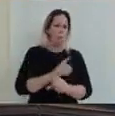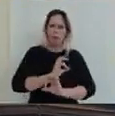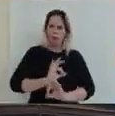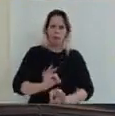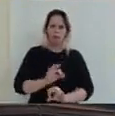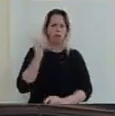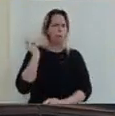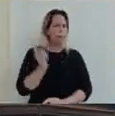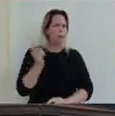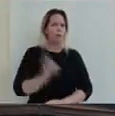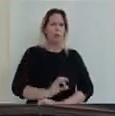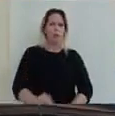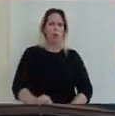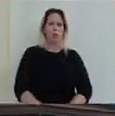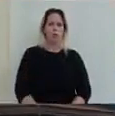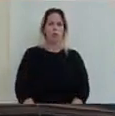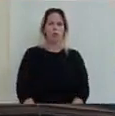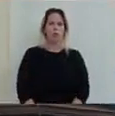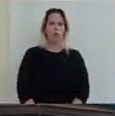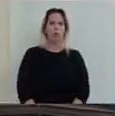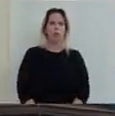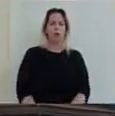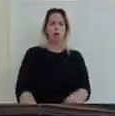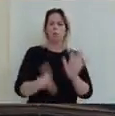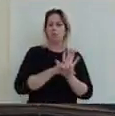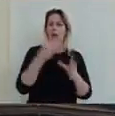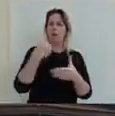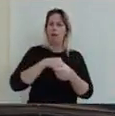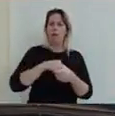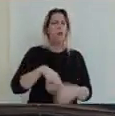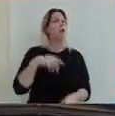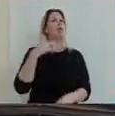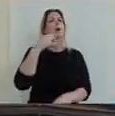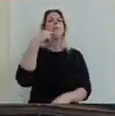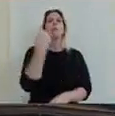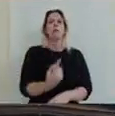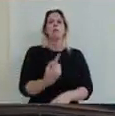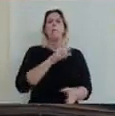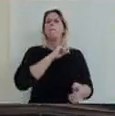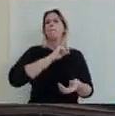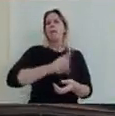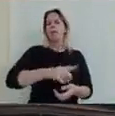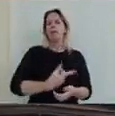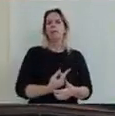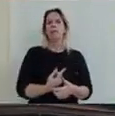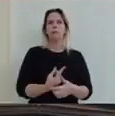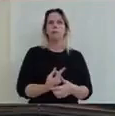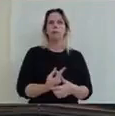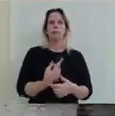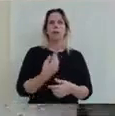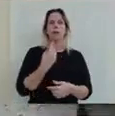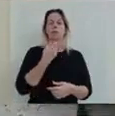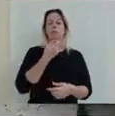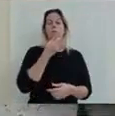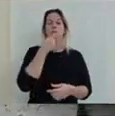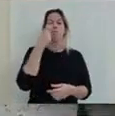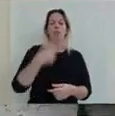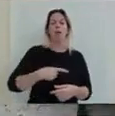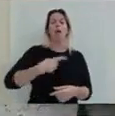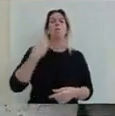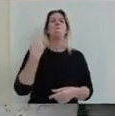Es una cuestión que está establecida en un reglamento interno, ¿no? Me parece que no. Aparte, si cada proyecto presentado por un bloque va a